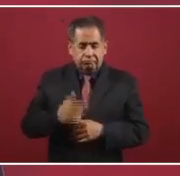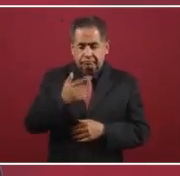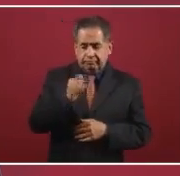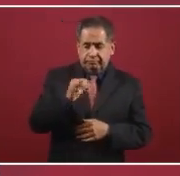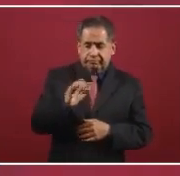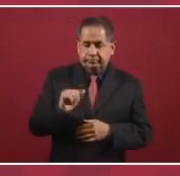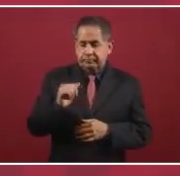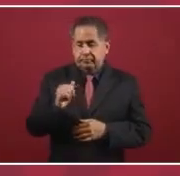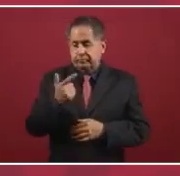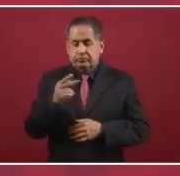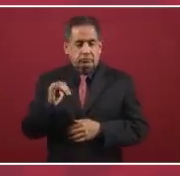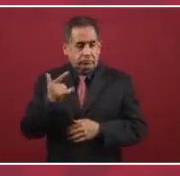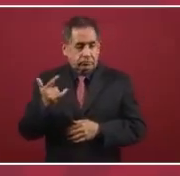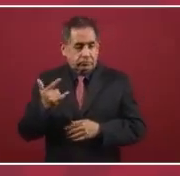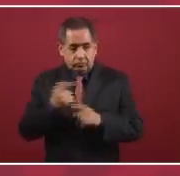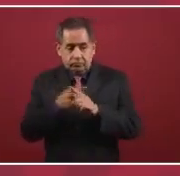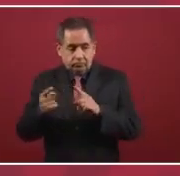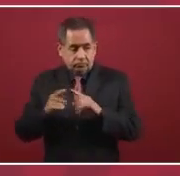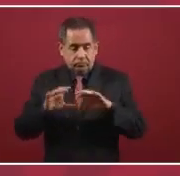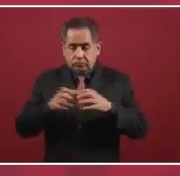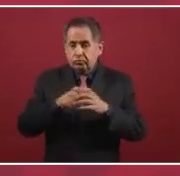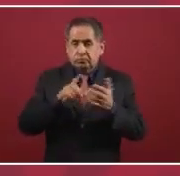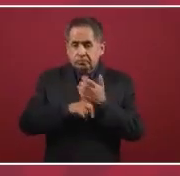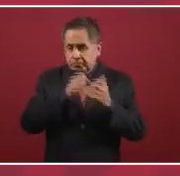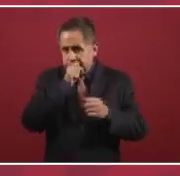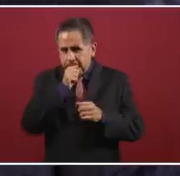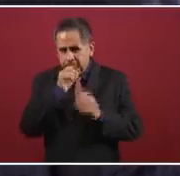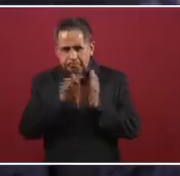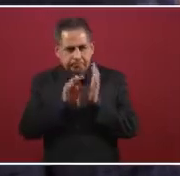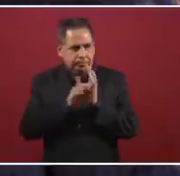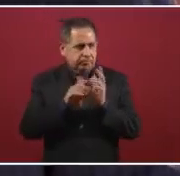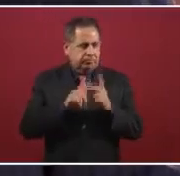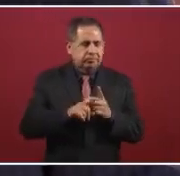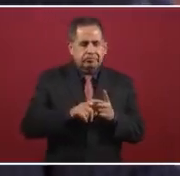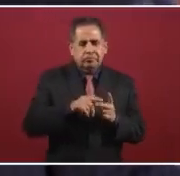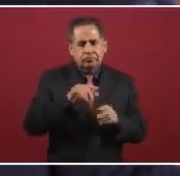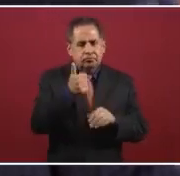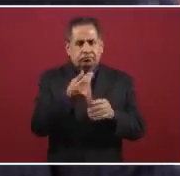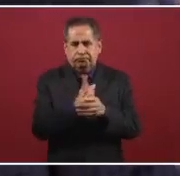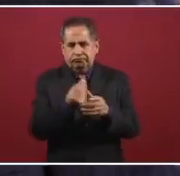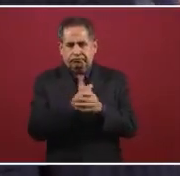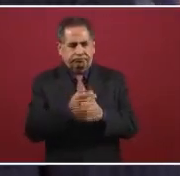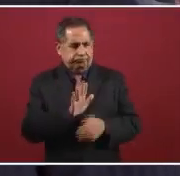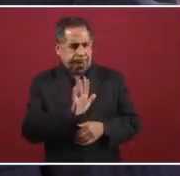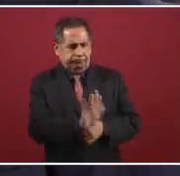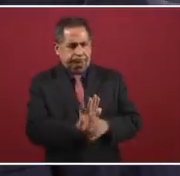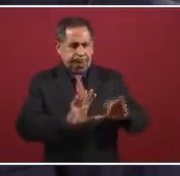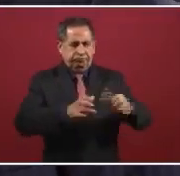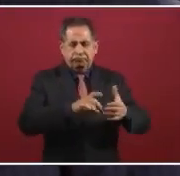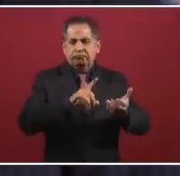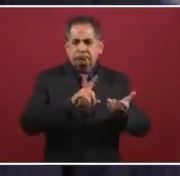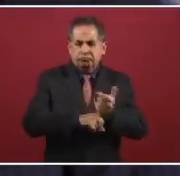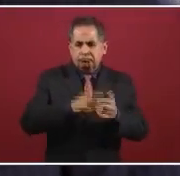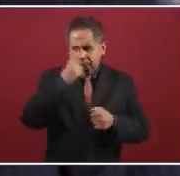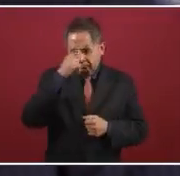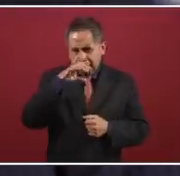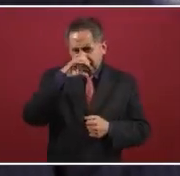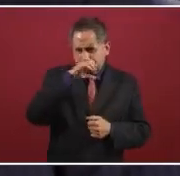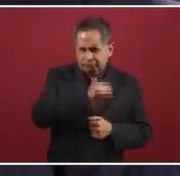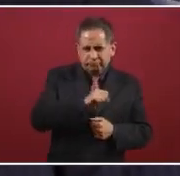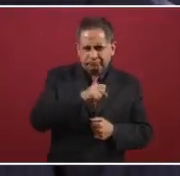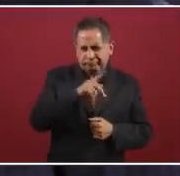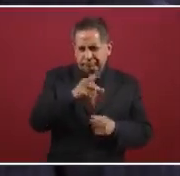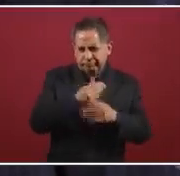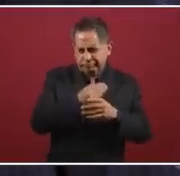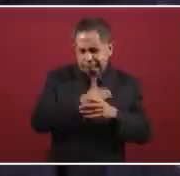o por otro tipo de unidades como los MBTUs, que son esas unidades de calor inglesas,